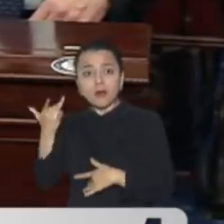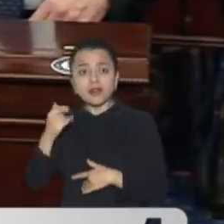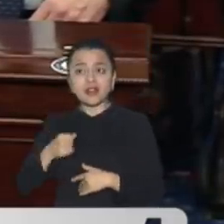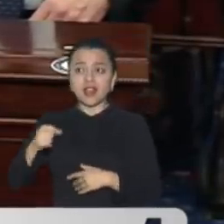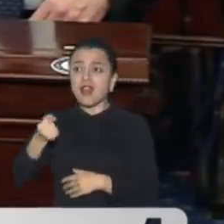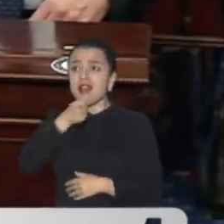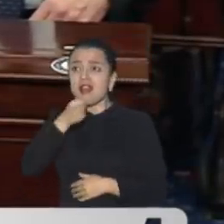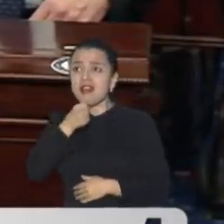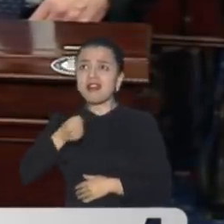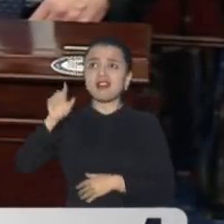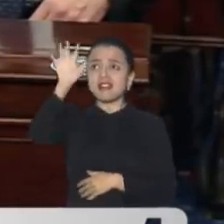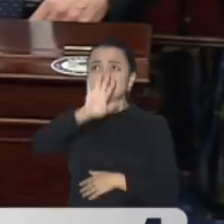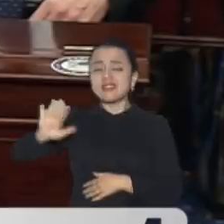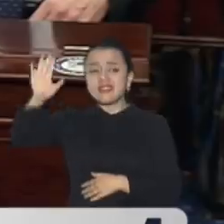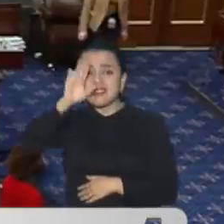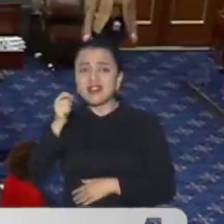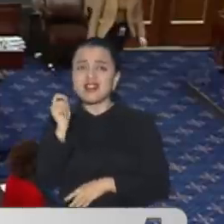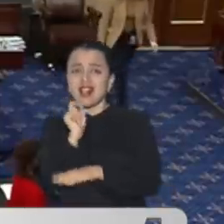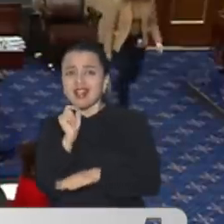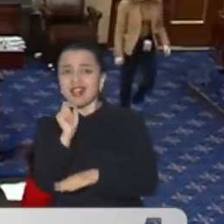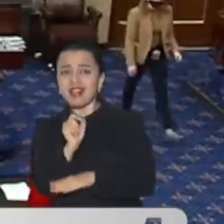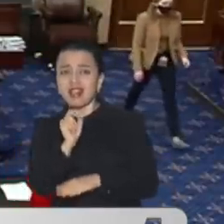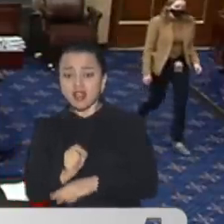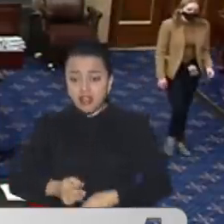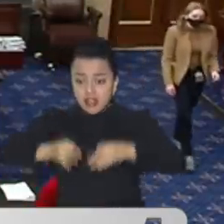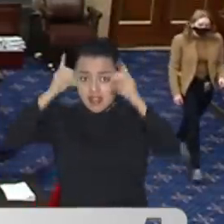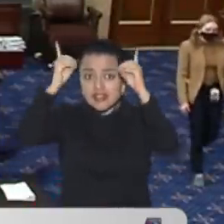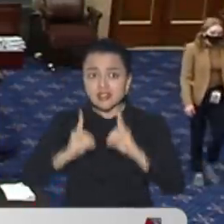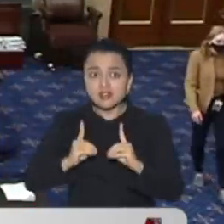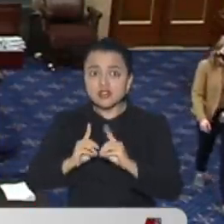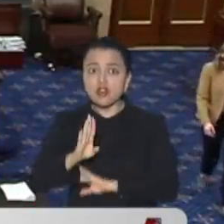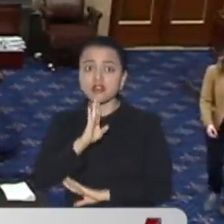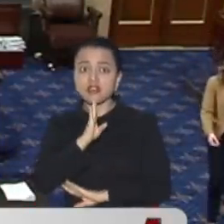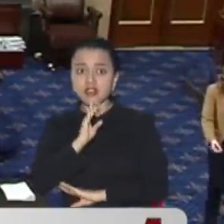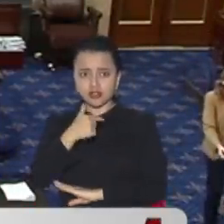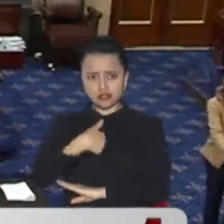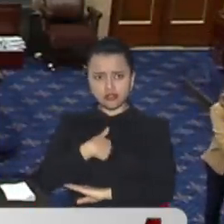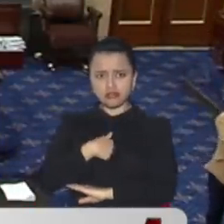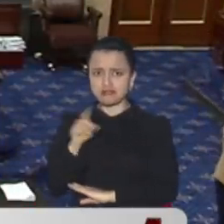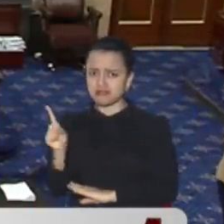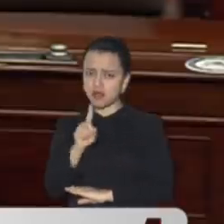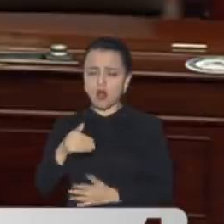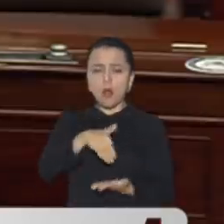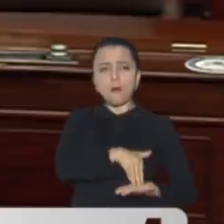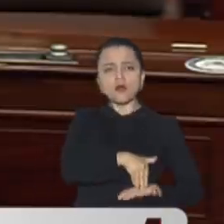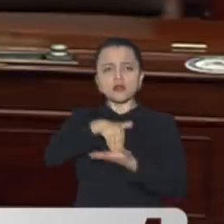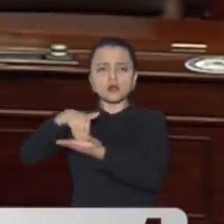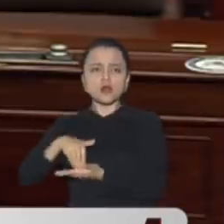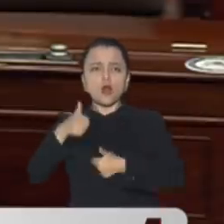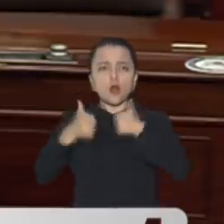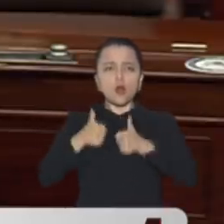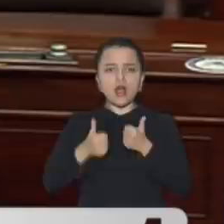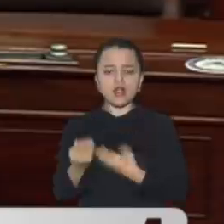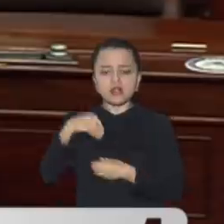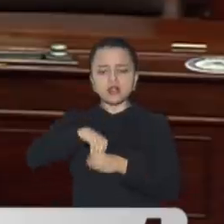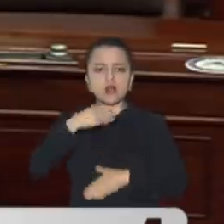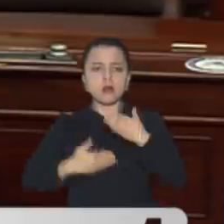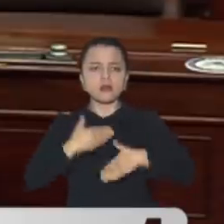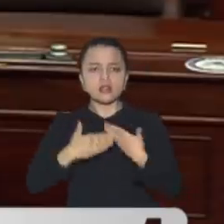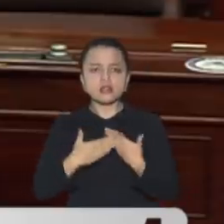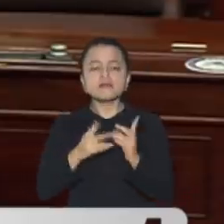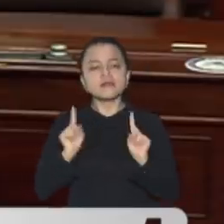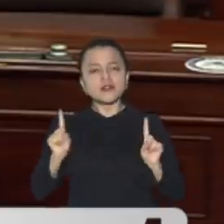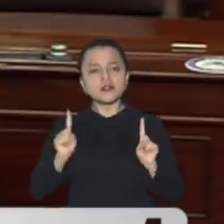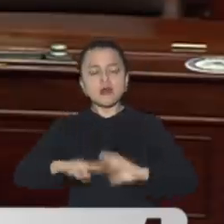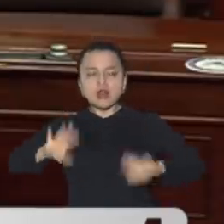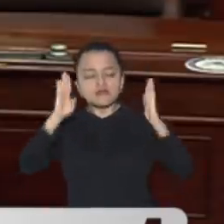llena de especulaciones, todavía no ha tomado una decisión final con respecto a la que será su postura en el proceso, advirtiendo que va a escuchar